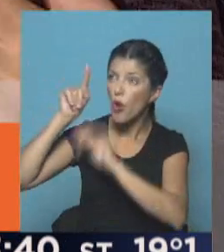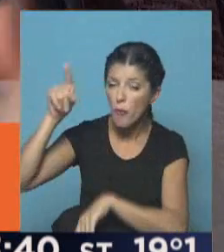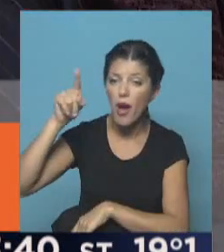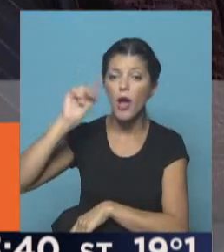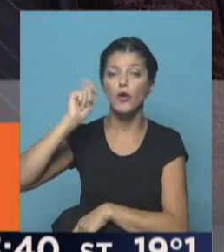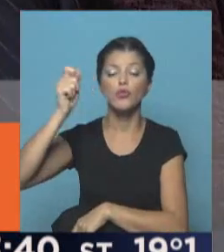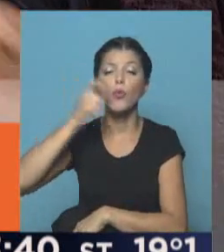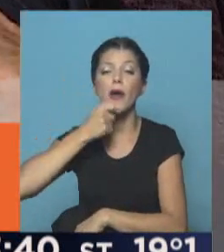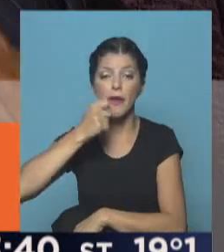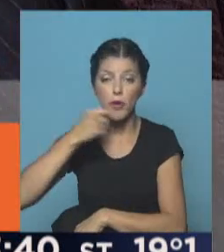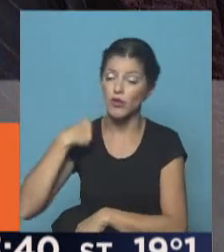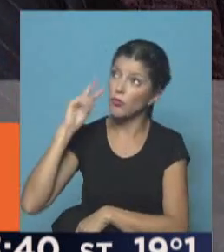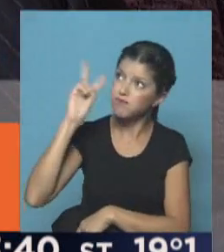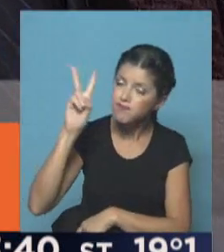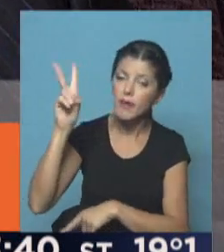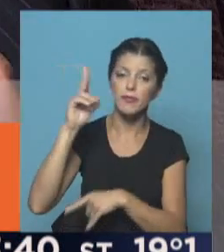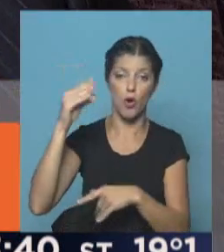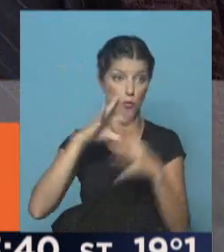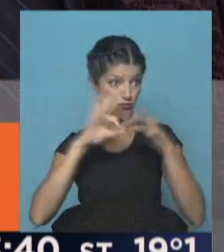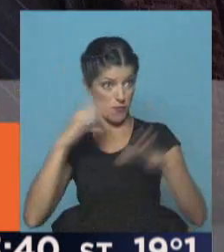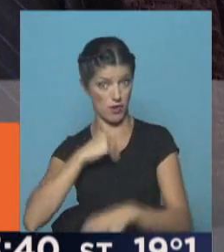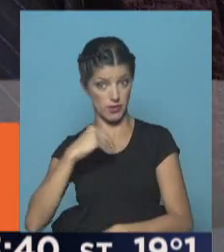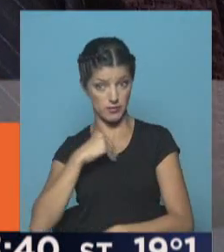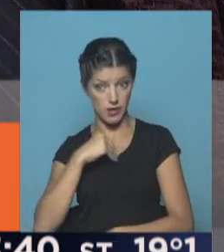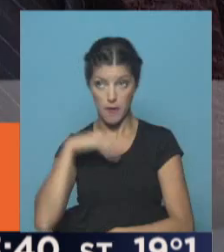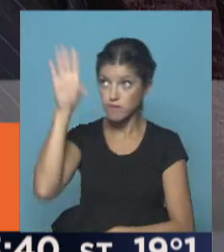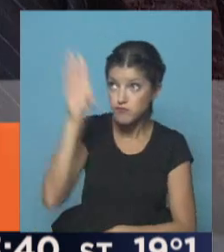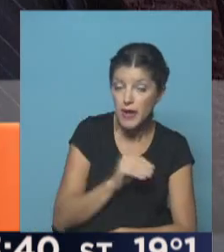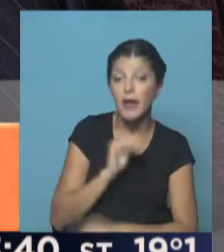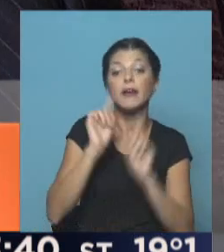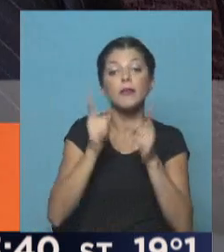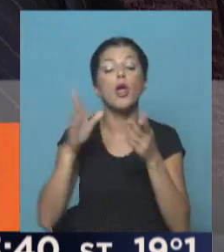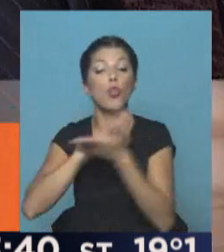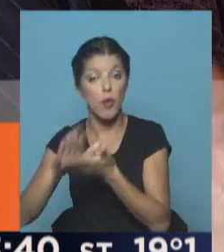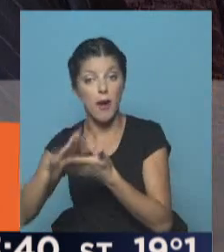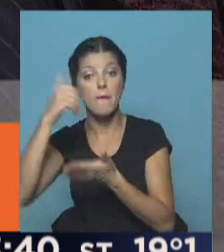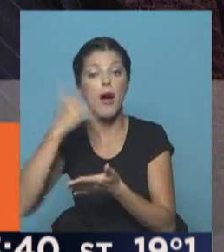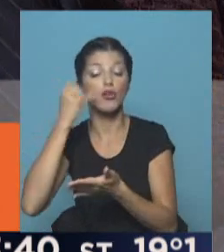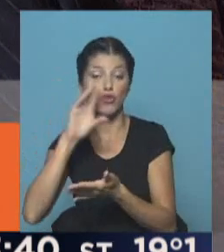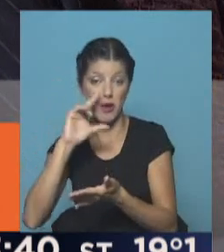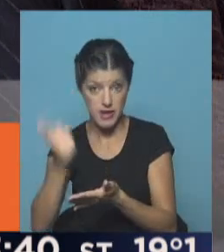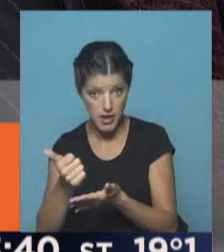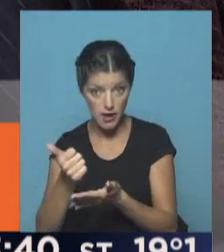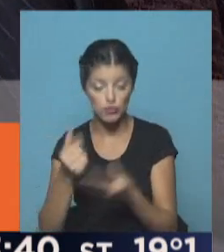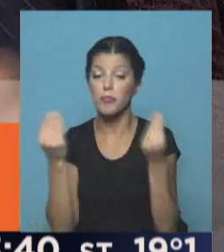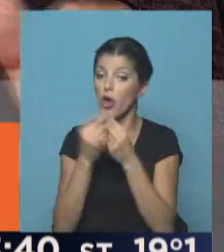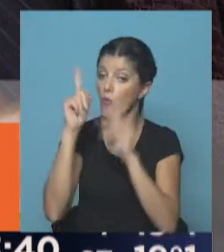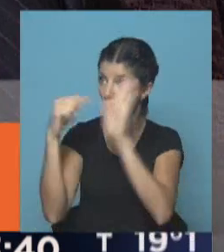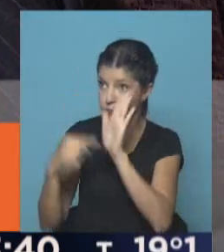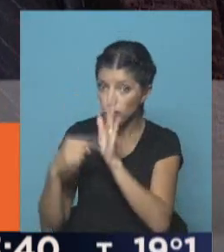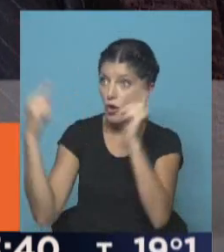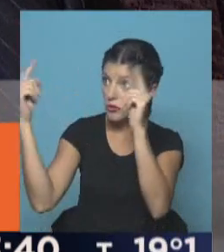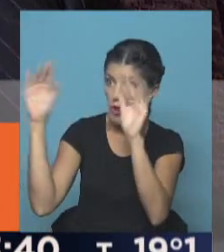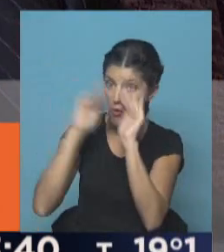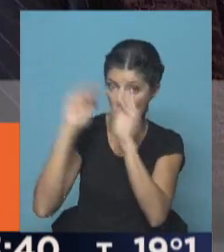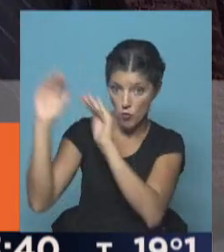que hemos seguido como democratacristiano y también de la prueba nueva mayoría yo creo dentro la concentración hay mucha coincidencia en el mundo